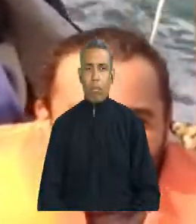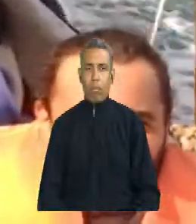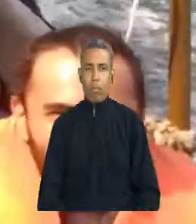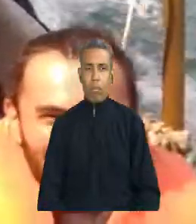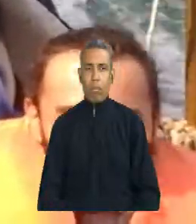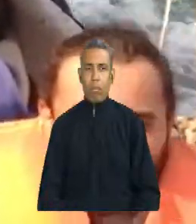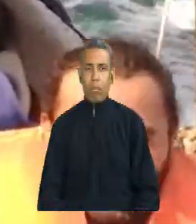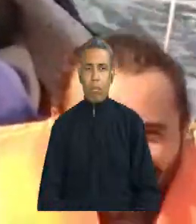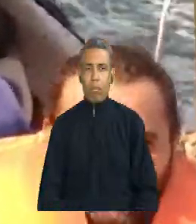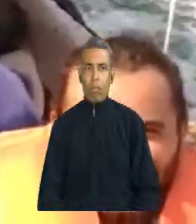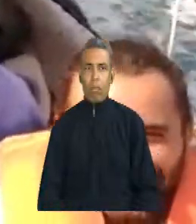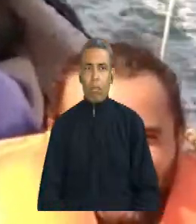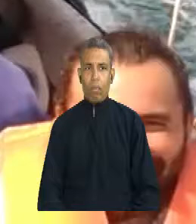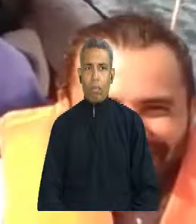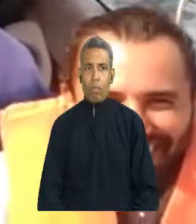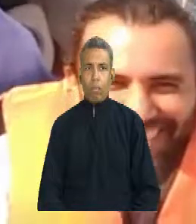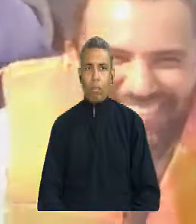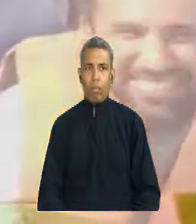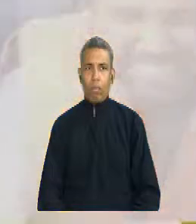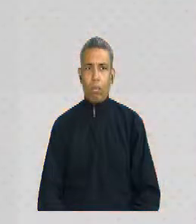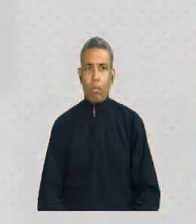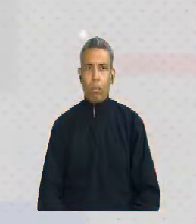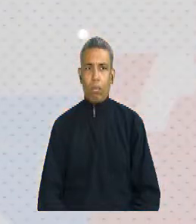de otra manera!